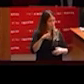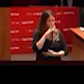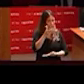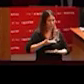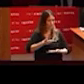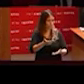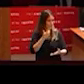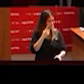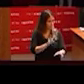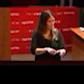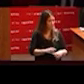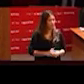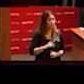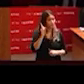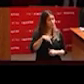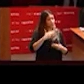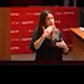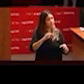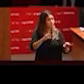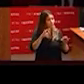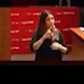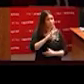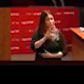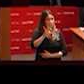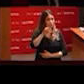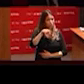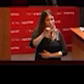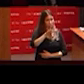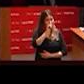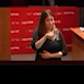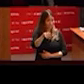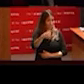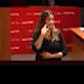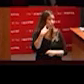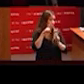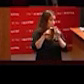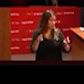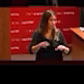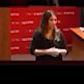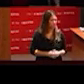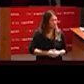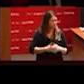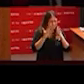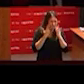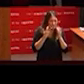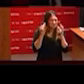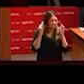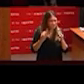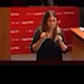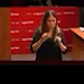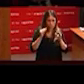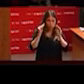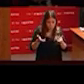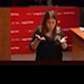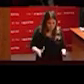invitarnos también gracias especialmente a Sonia Fernández de telefónica que literalmente nos ha cido su